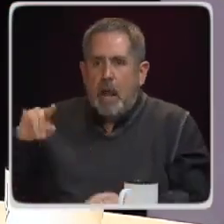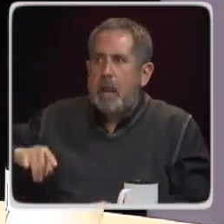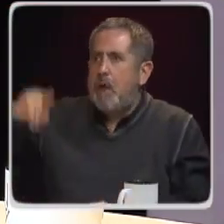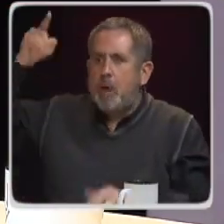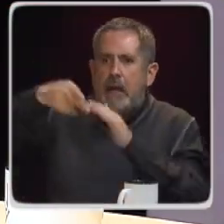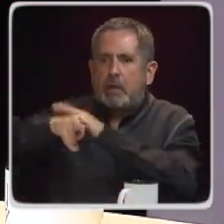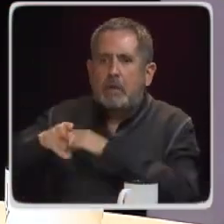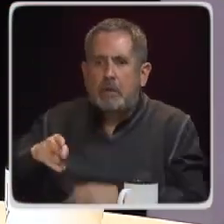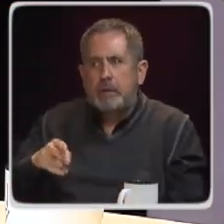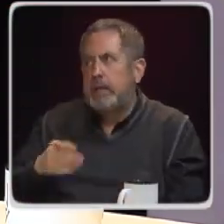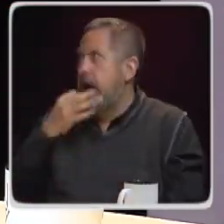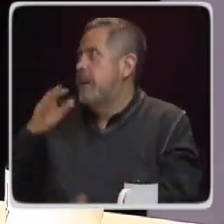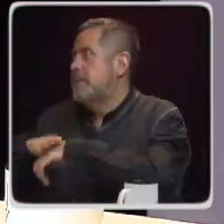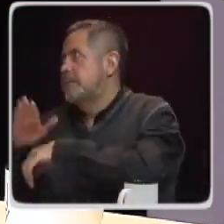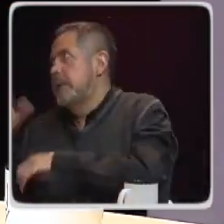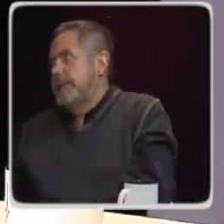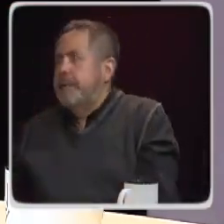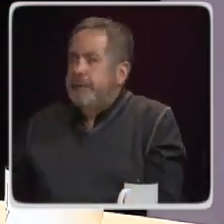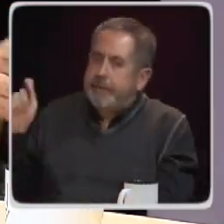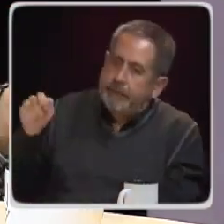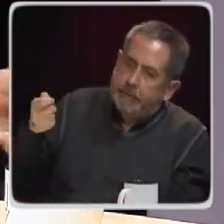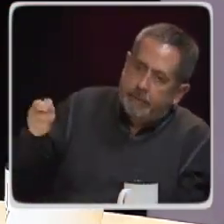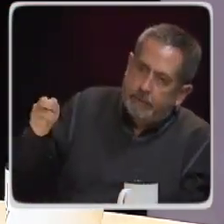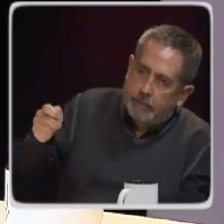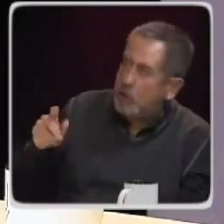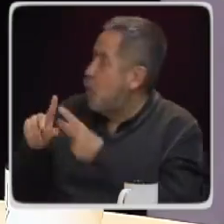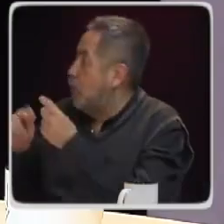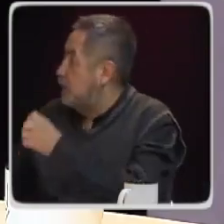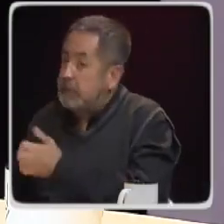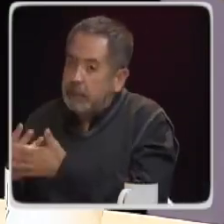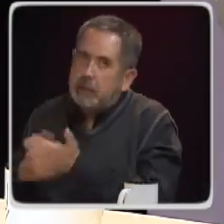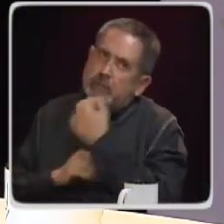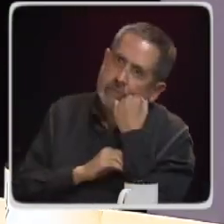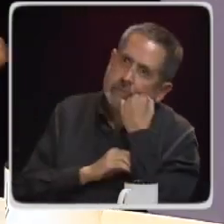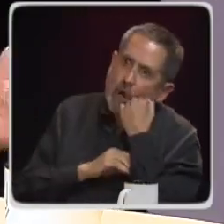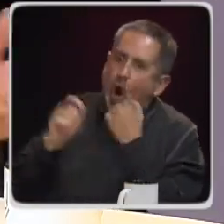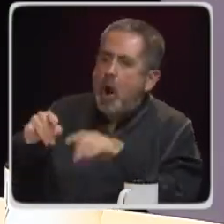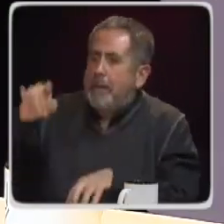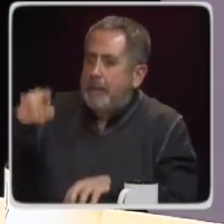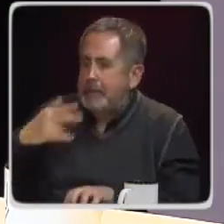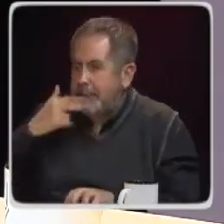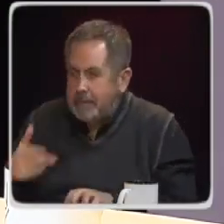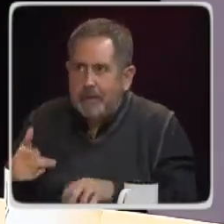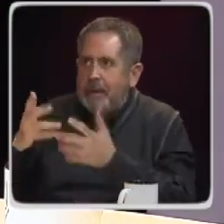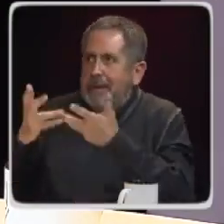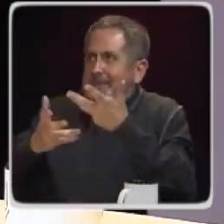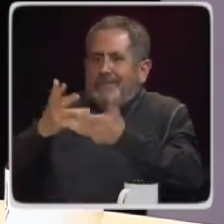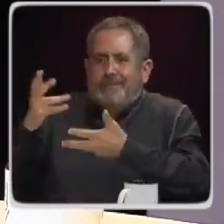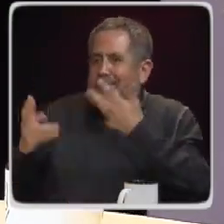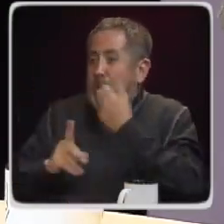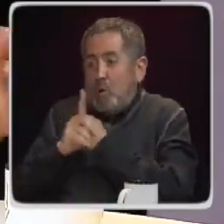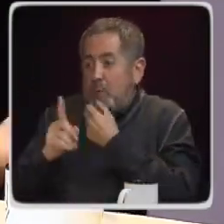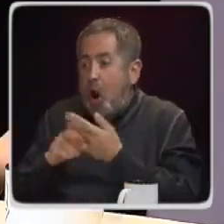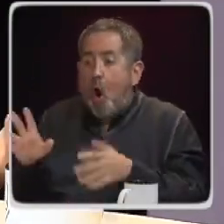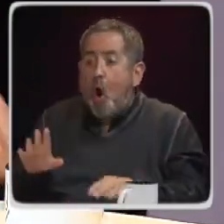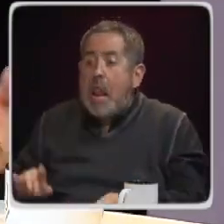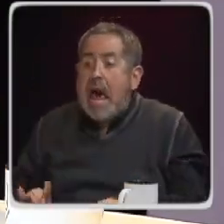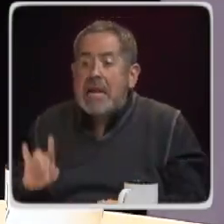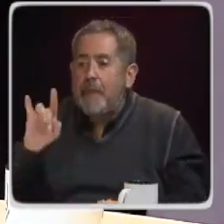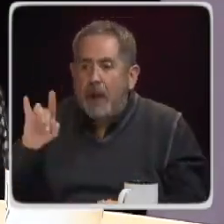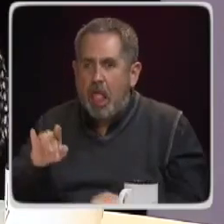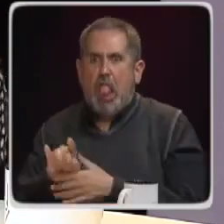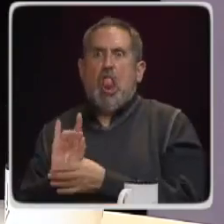nivel nacional en los estados. A veces la SEP da presupuesto a cada uno de los estados, pero la SEP